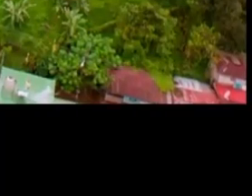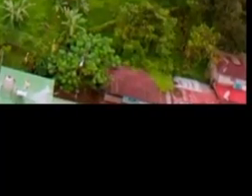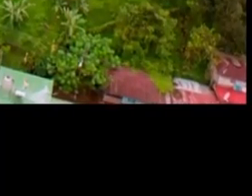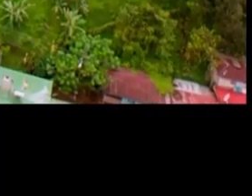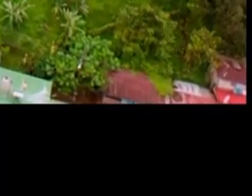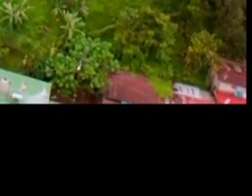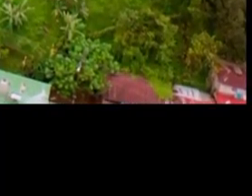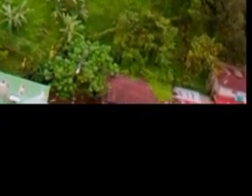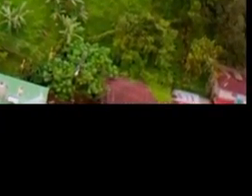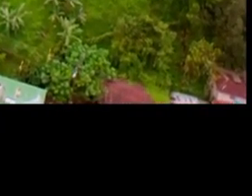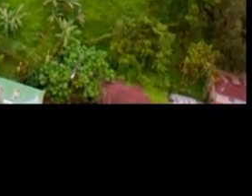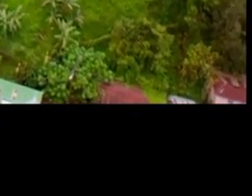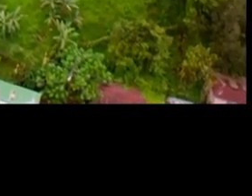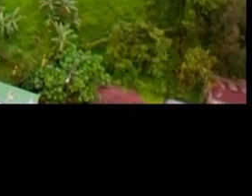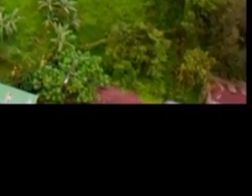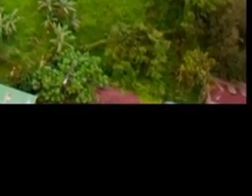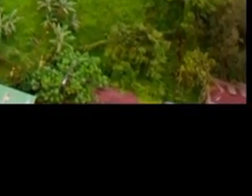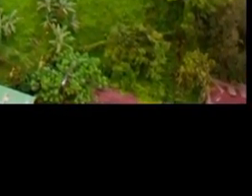y